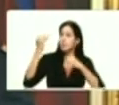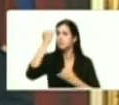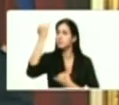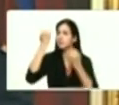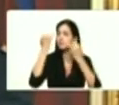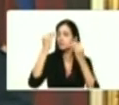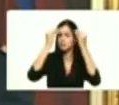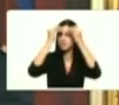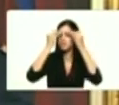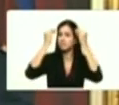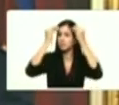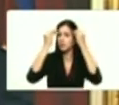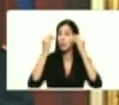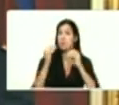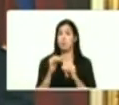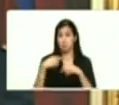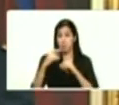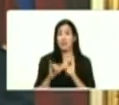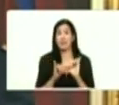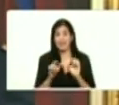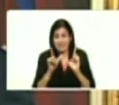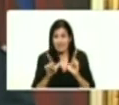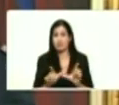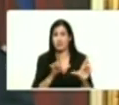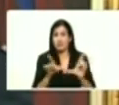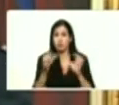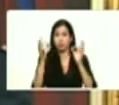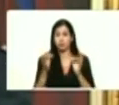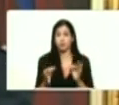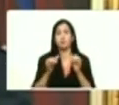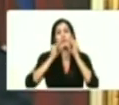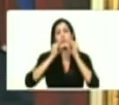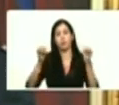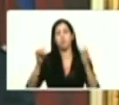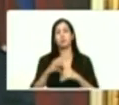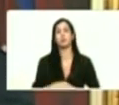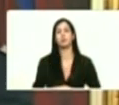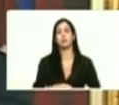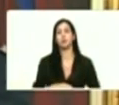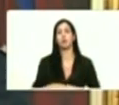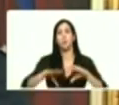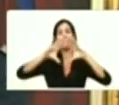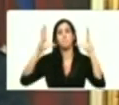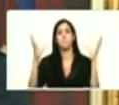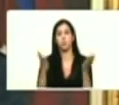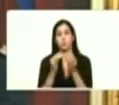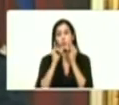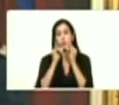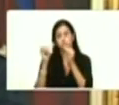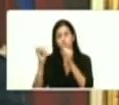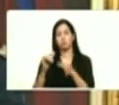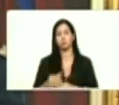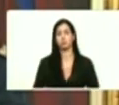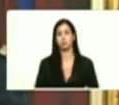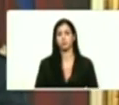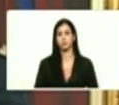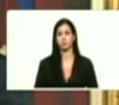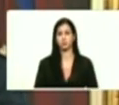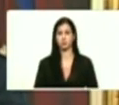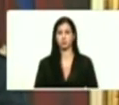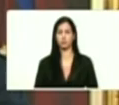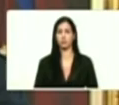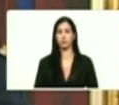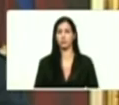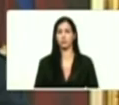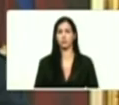cuando se concreten se estarán anunciando también en distintas capitales del mundo petrolero mundial